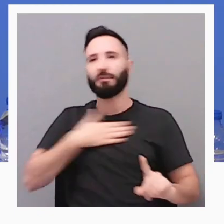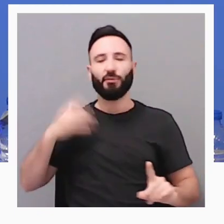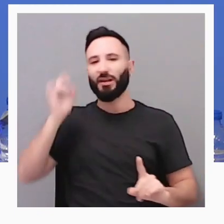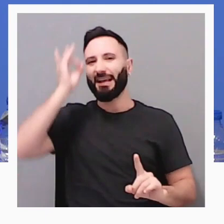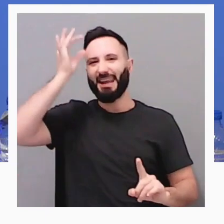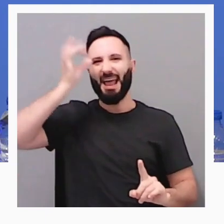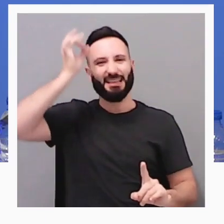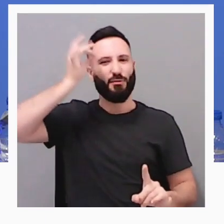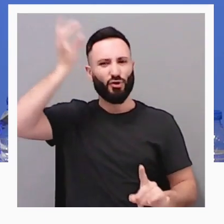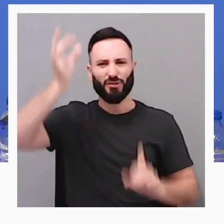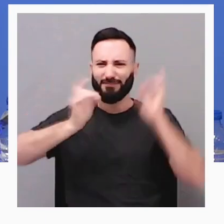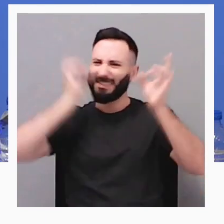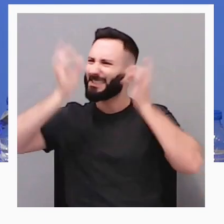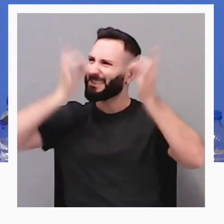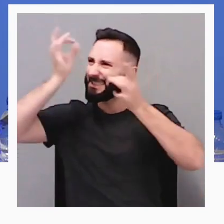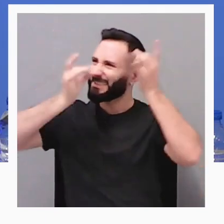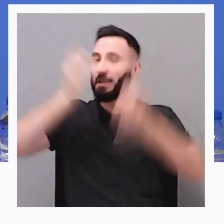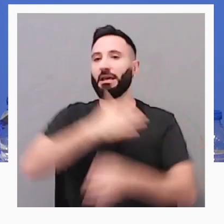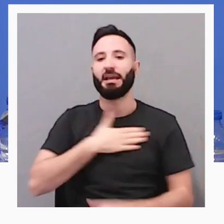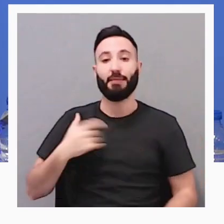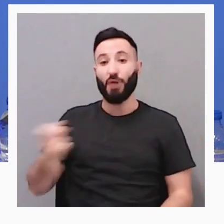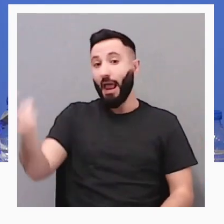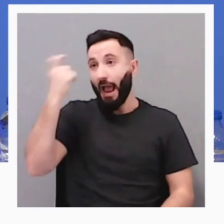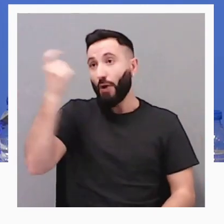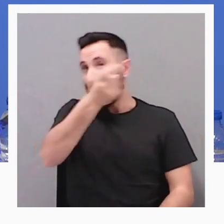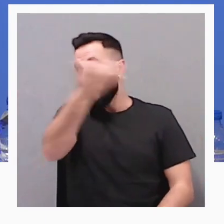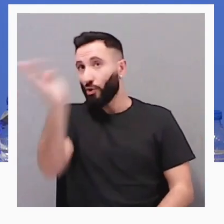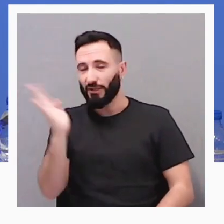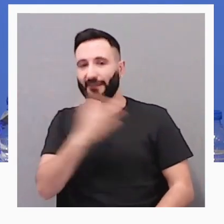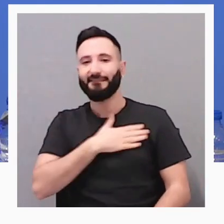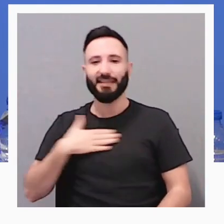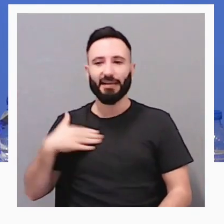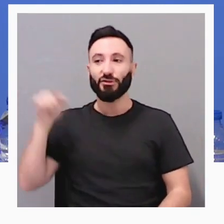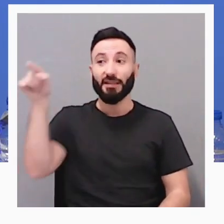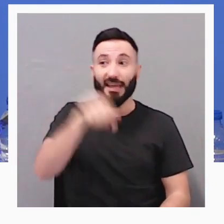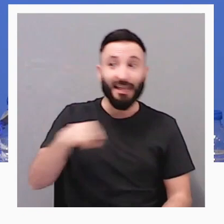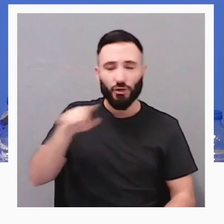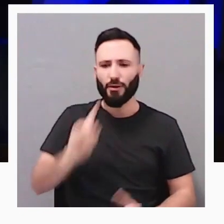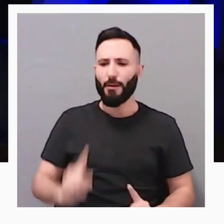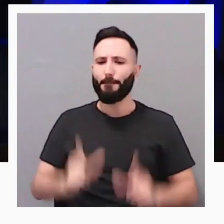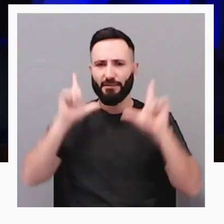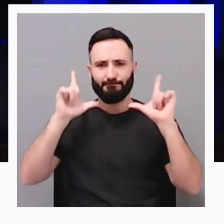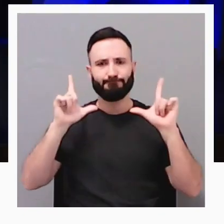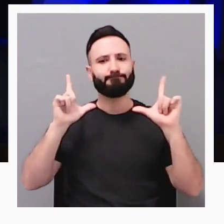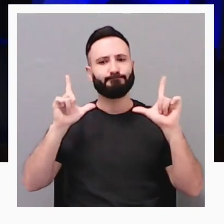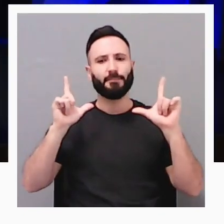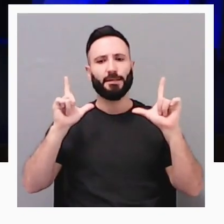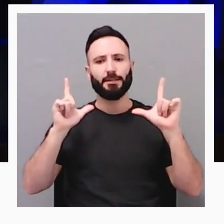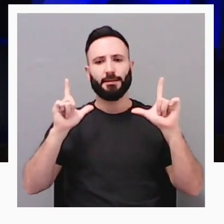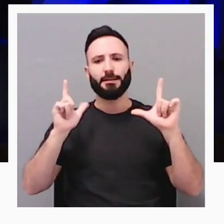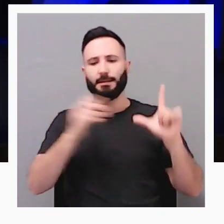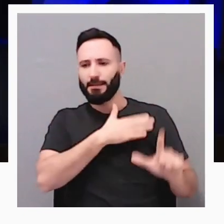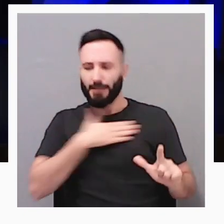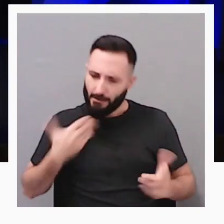muy creativos. Nosotros queremos que el alumno, el alumnado, sea en primera persona quien manipule, quien